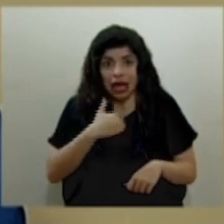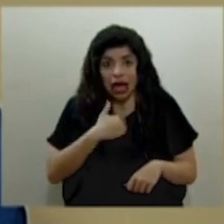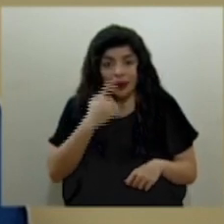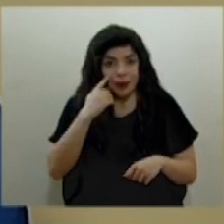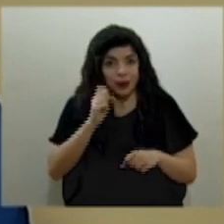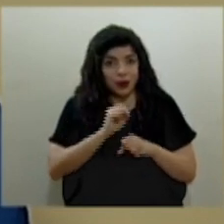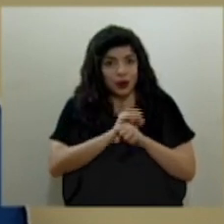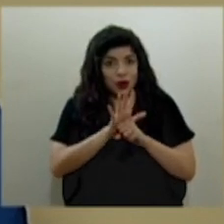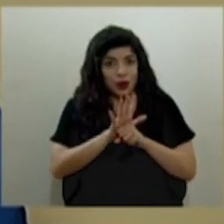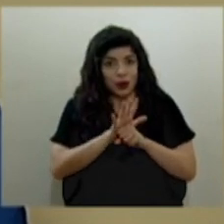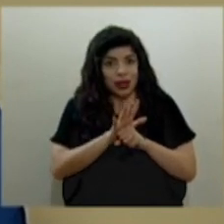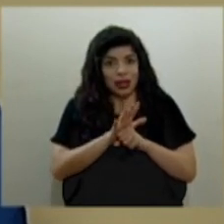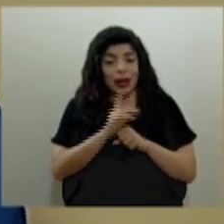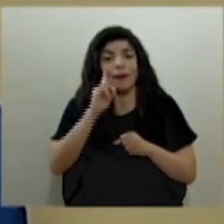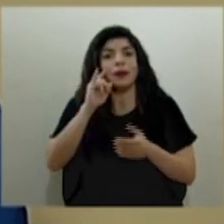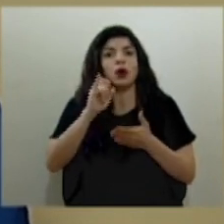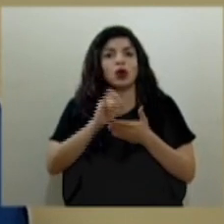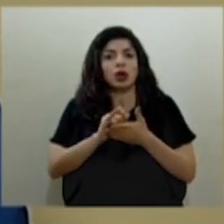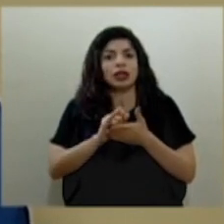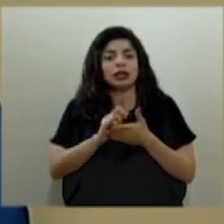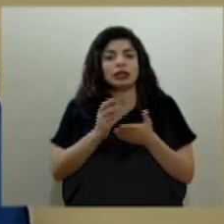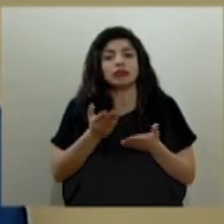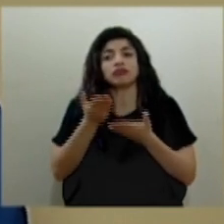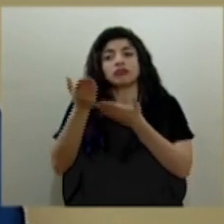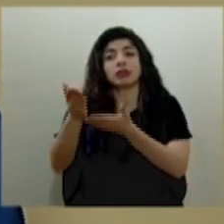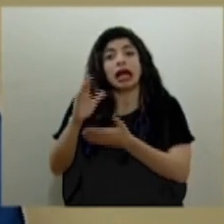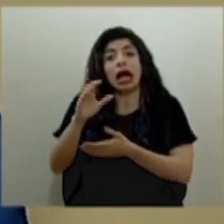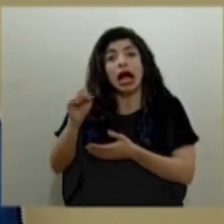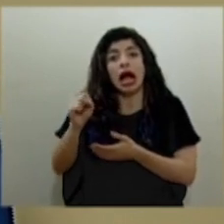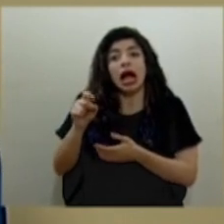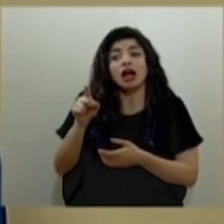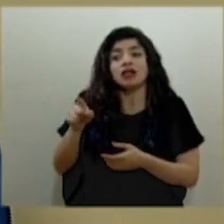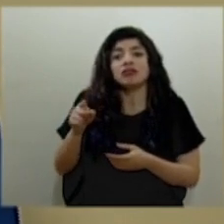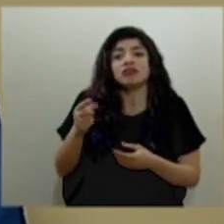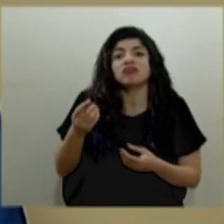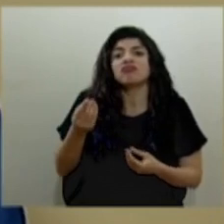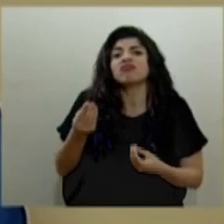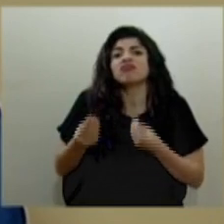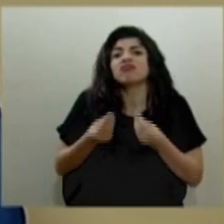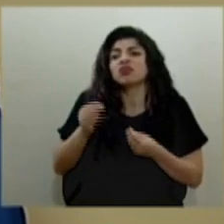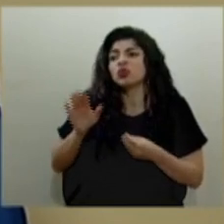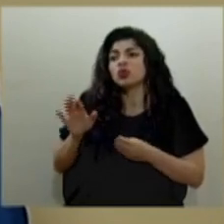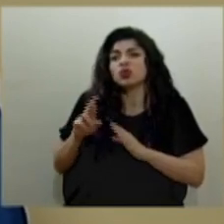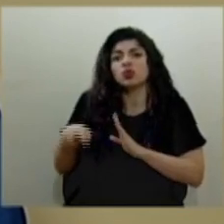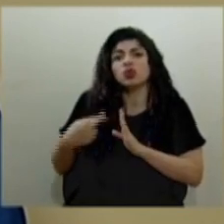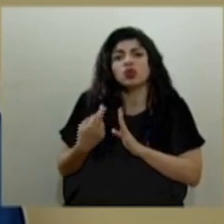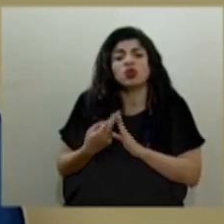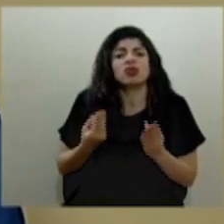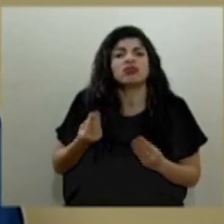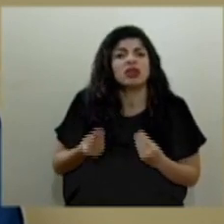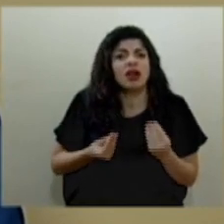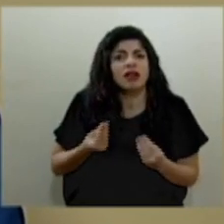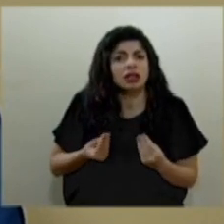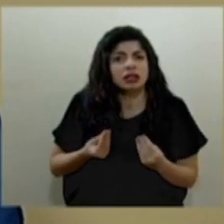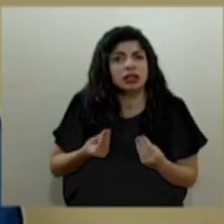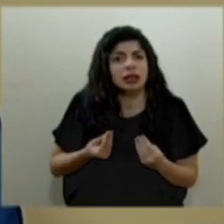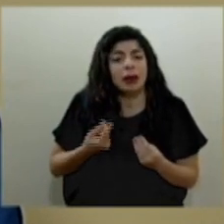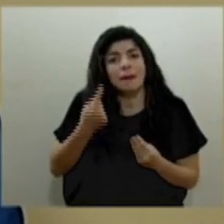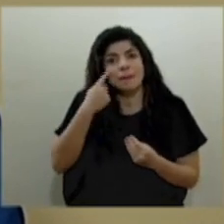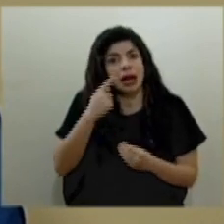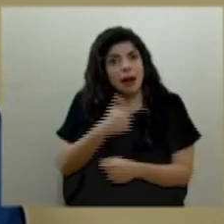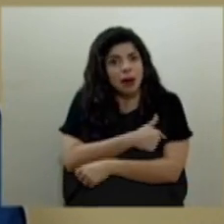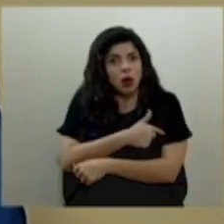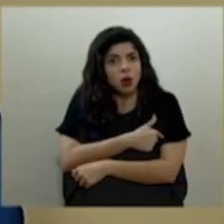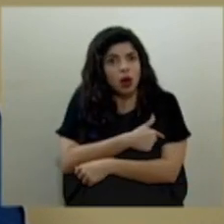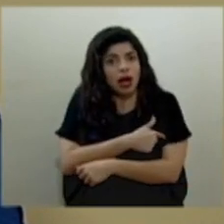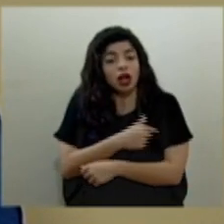COVID, y por eso es que se le plantea a la caja cuál va a ser ese rol que van a ejecutar para que se proceda con la